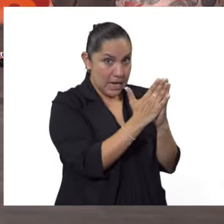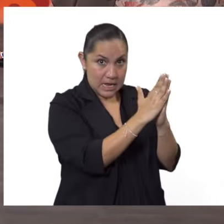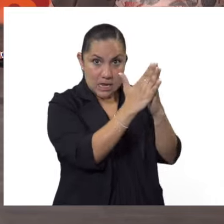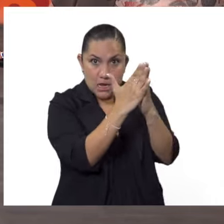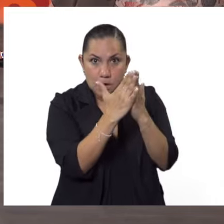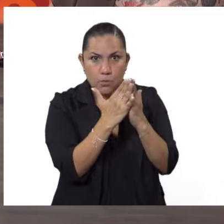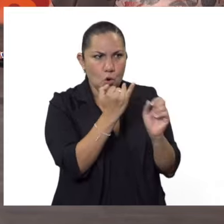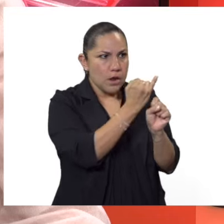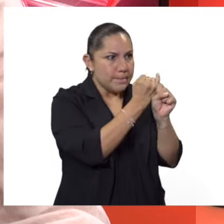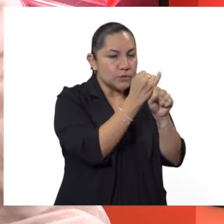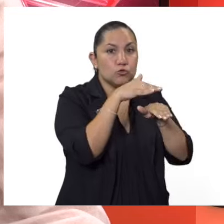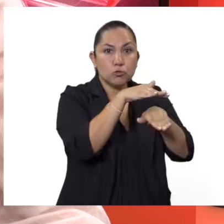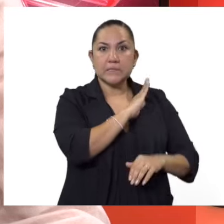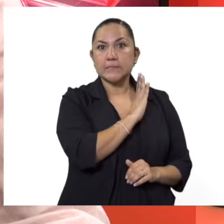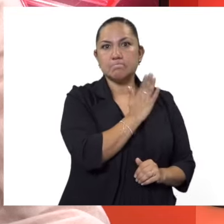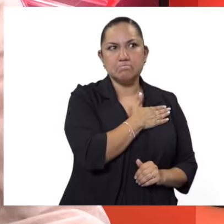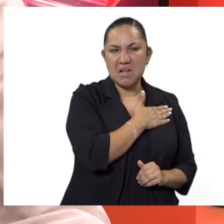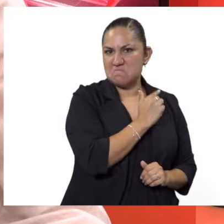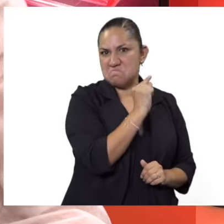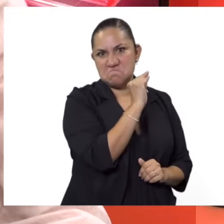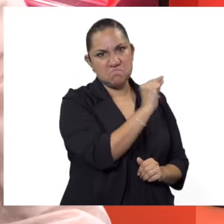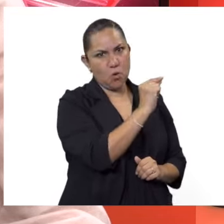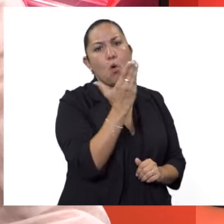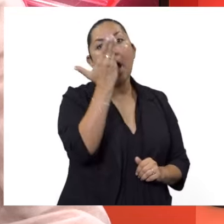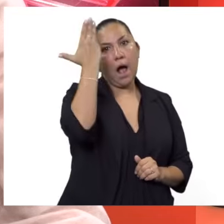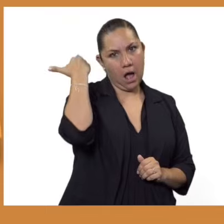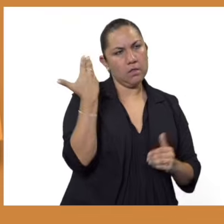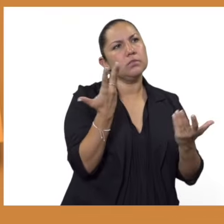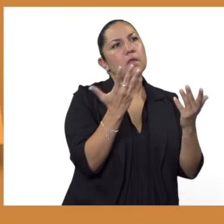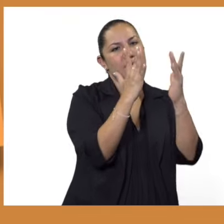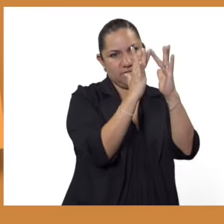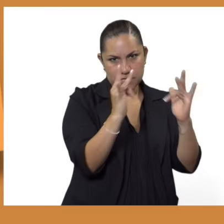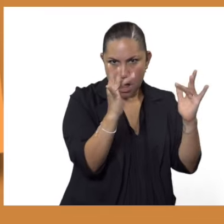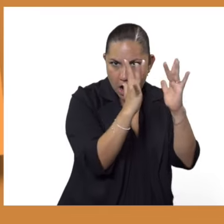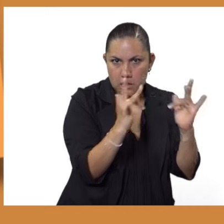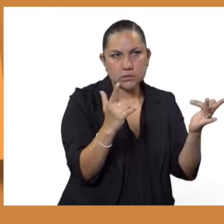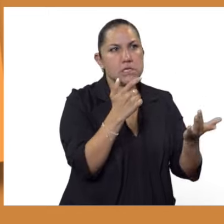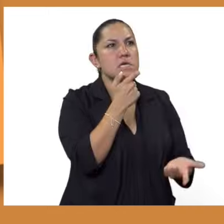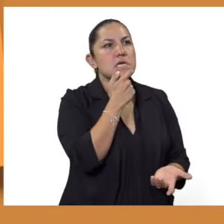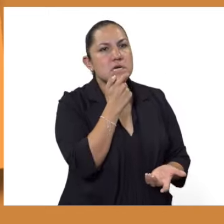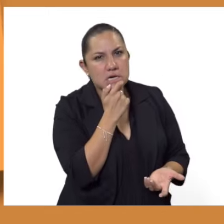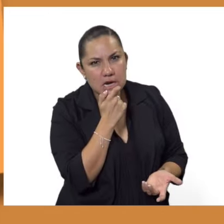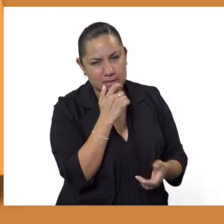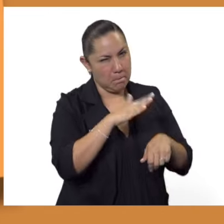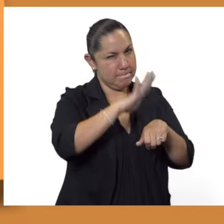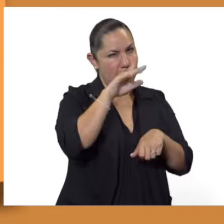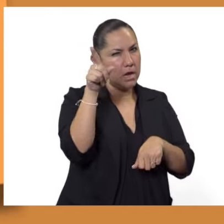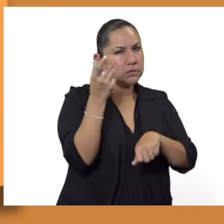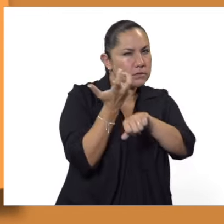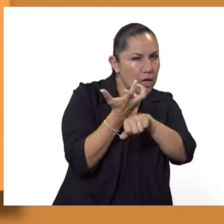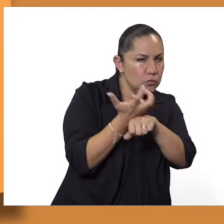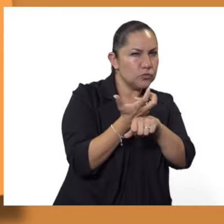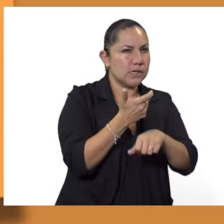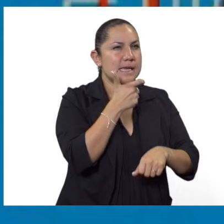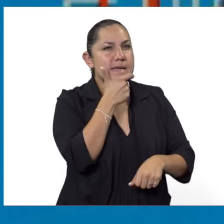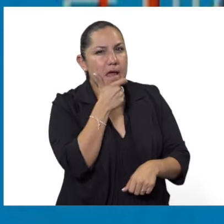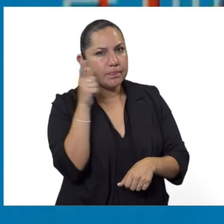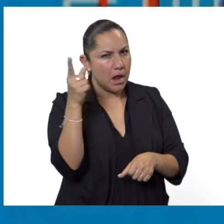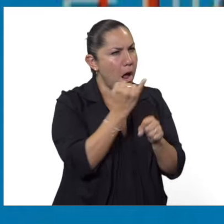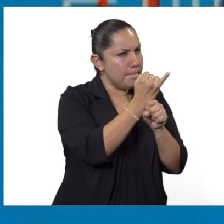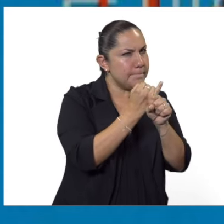una literatura variada en español por supuesto venía literatura textos en francés en inglés